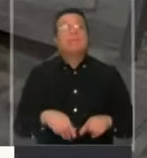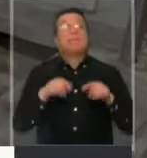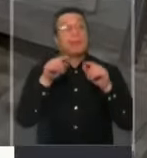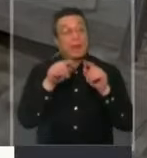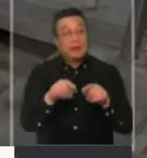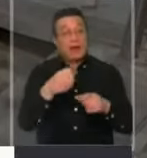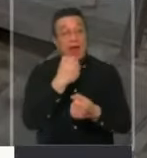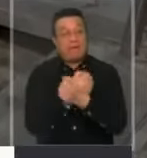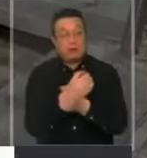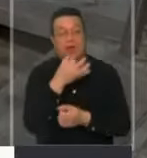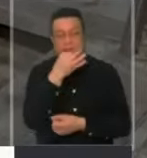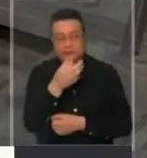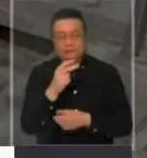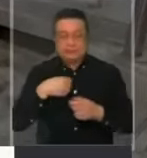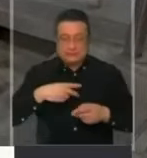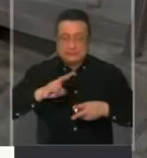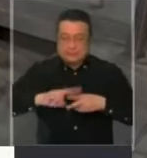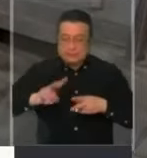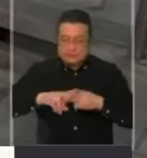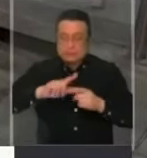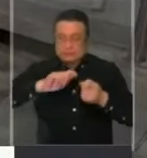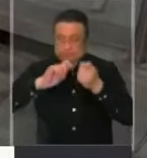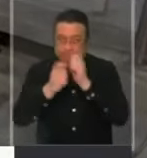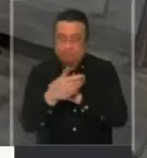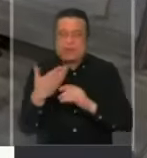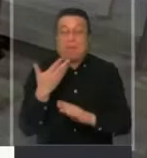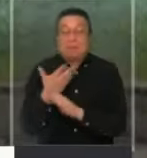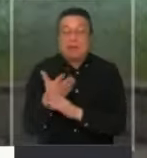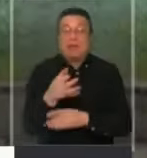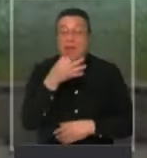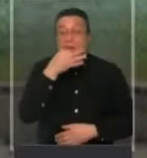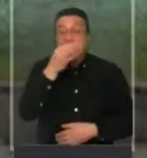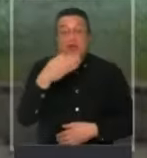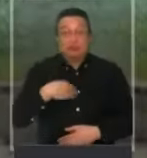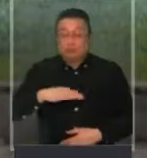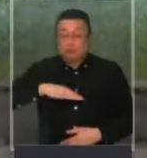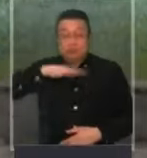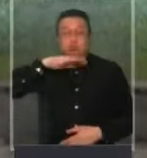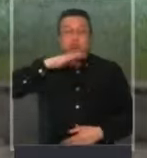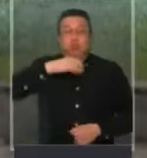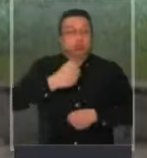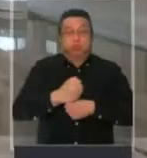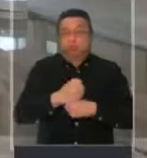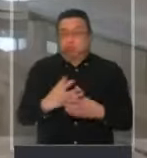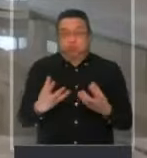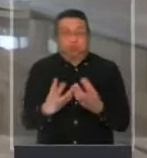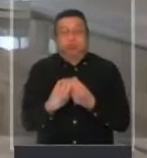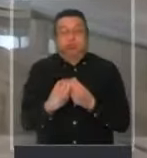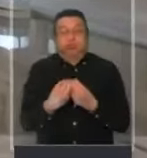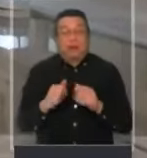trabajando para adaptarse a la solicitud de la Suprema, aunque advierten que están al tope de sus servicios, en especial